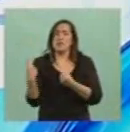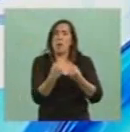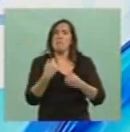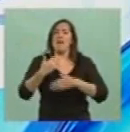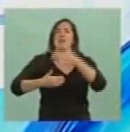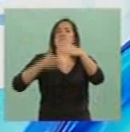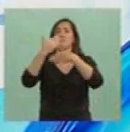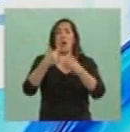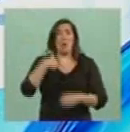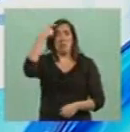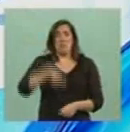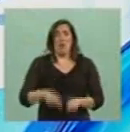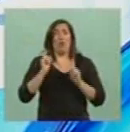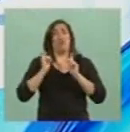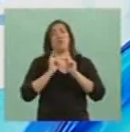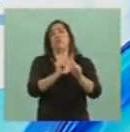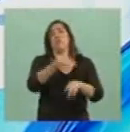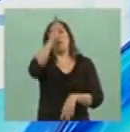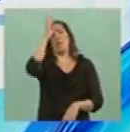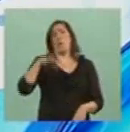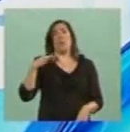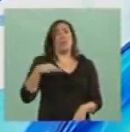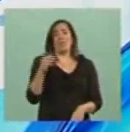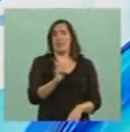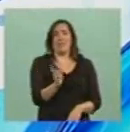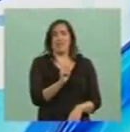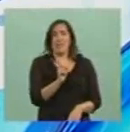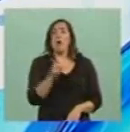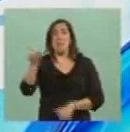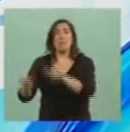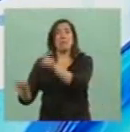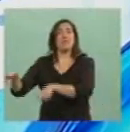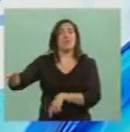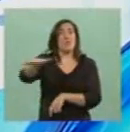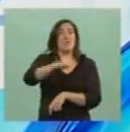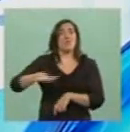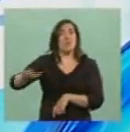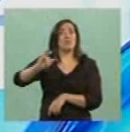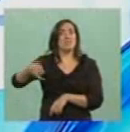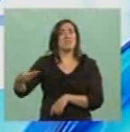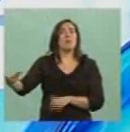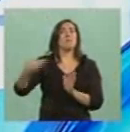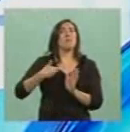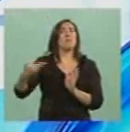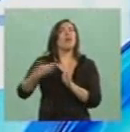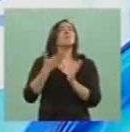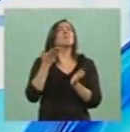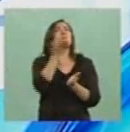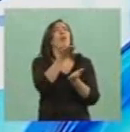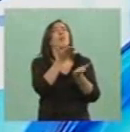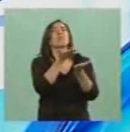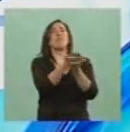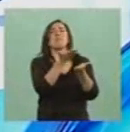nadie es eterno. Y lo que sí la gente va a demandar a todos y cada uno de sus dirigentes, y la